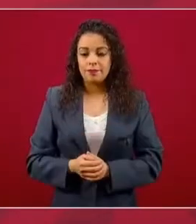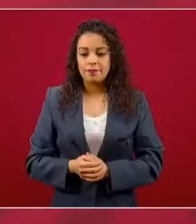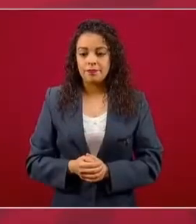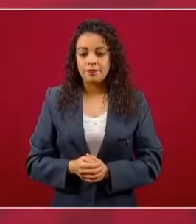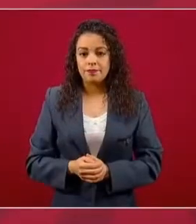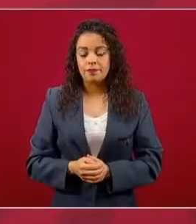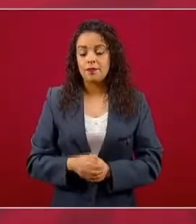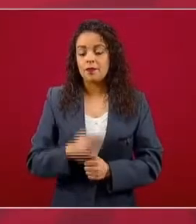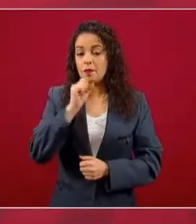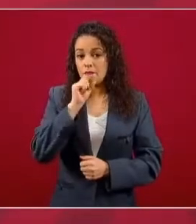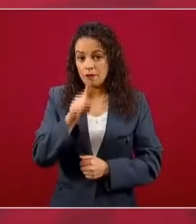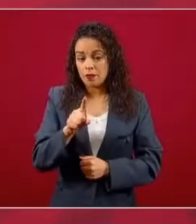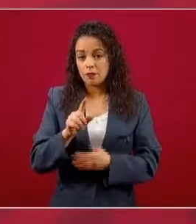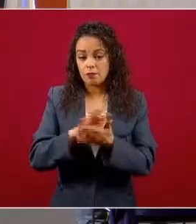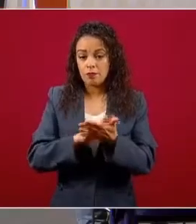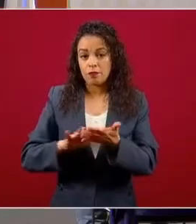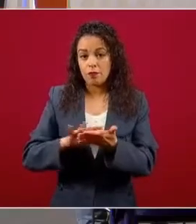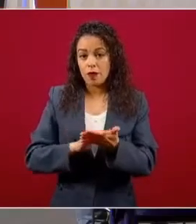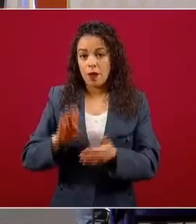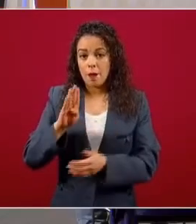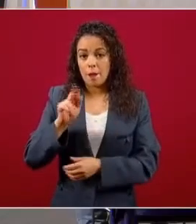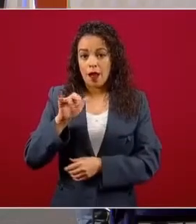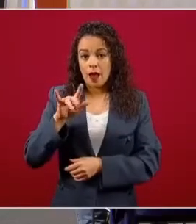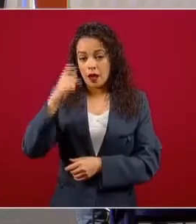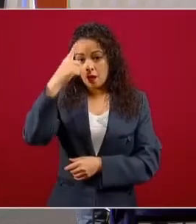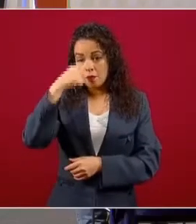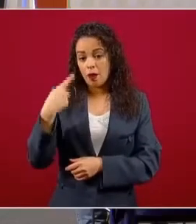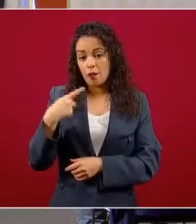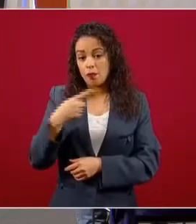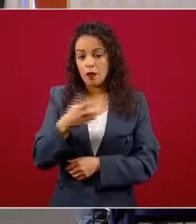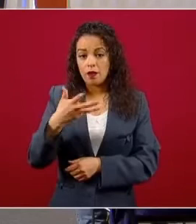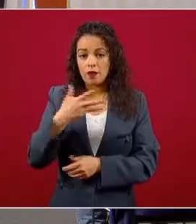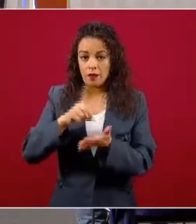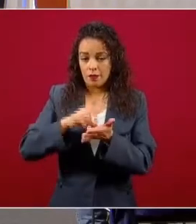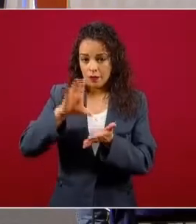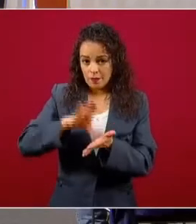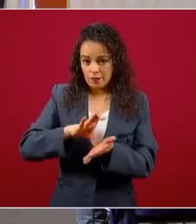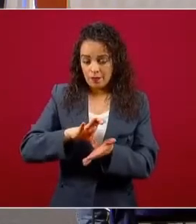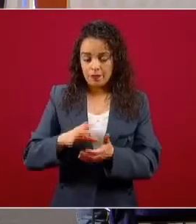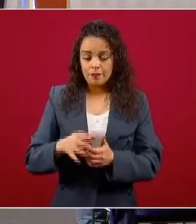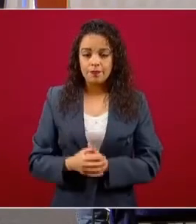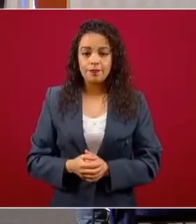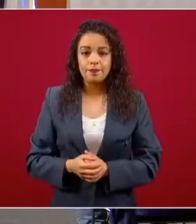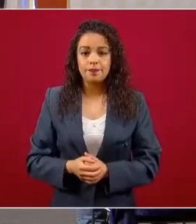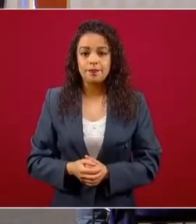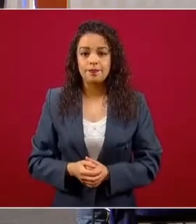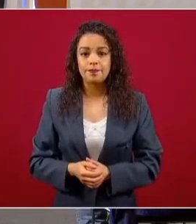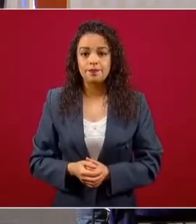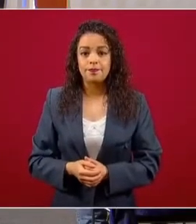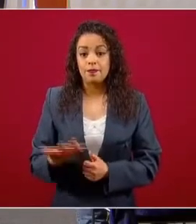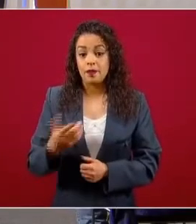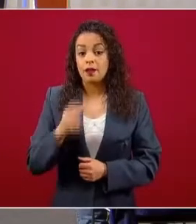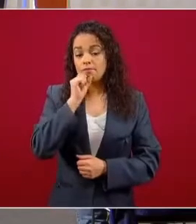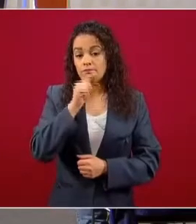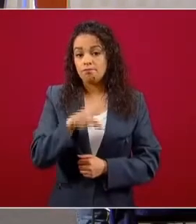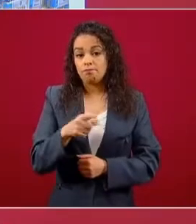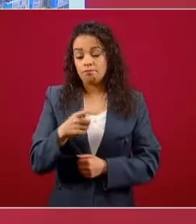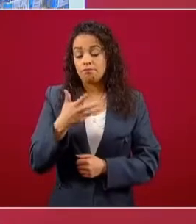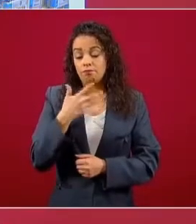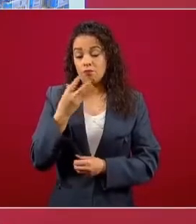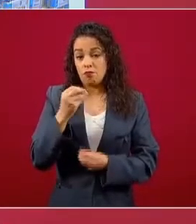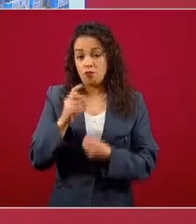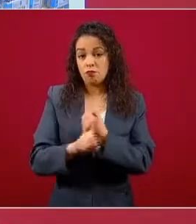braille para quienes tienen una discapacidad también no obstante los graves problemas económicos